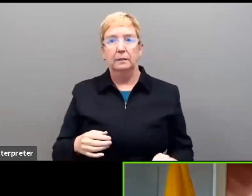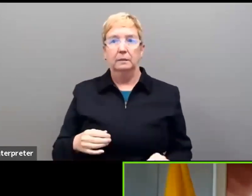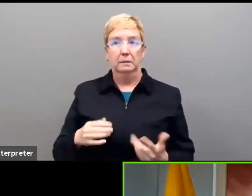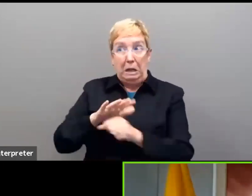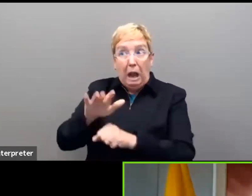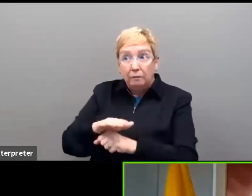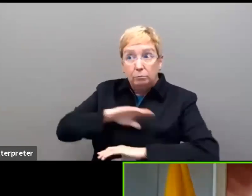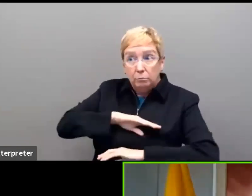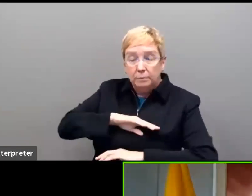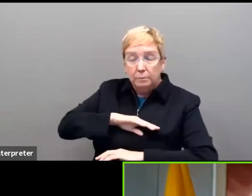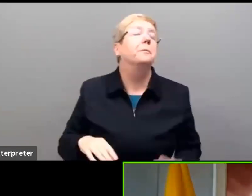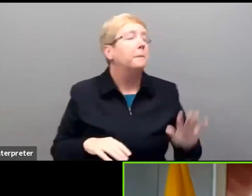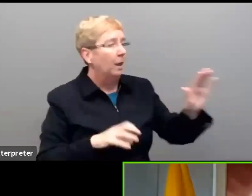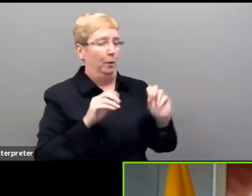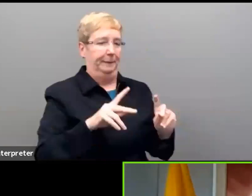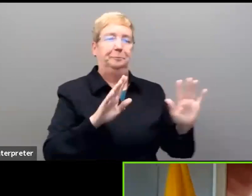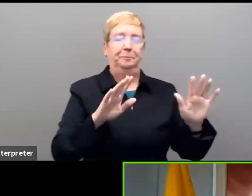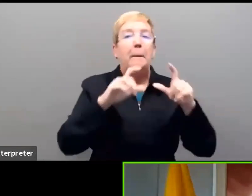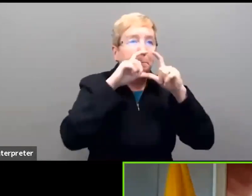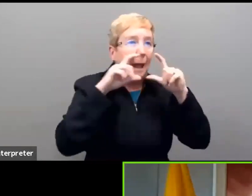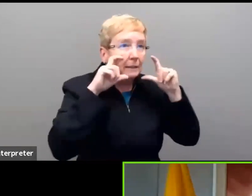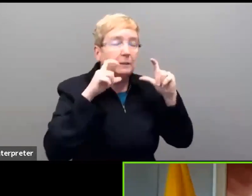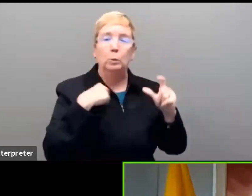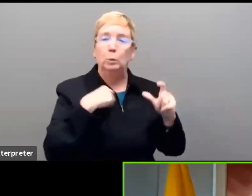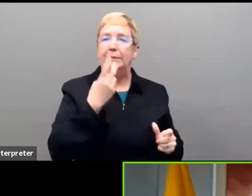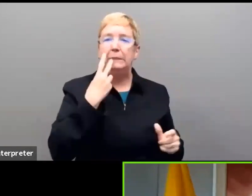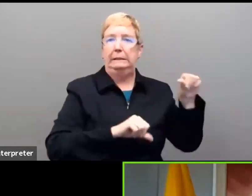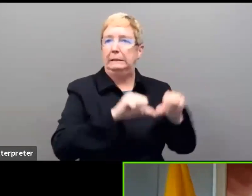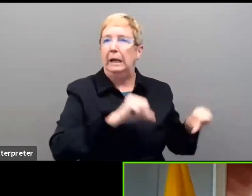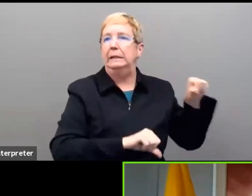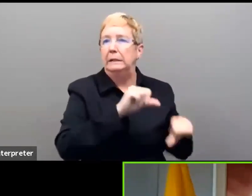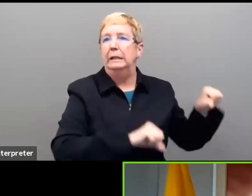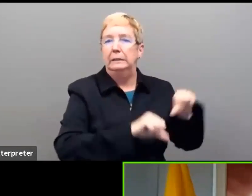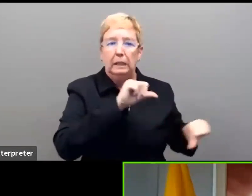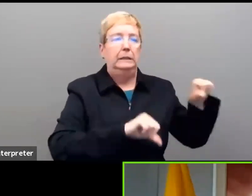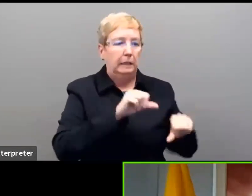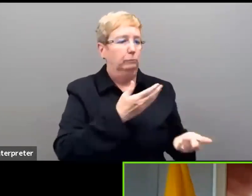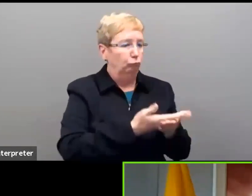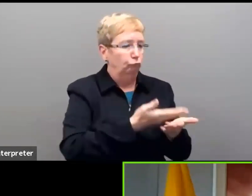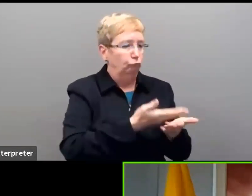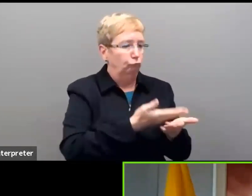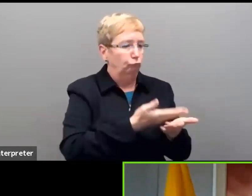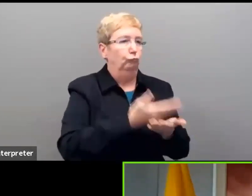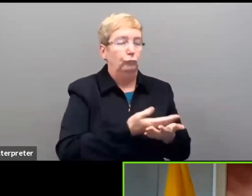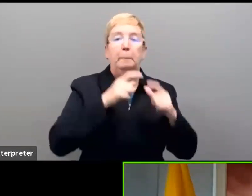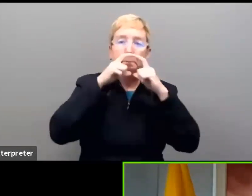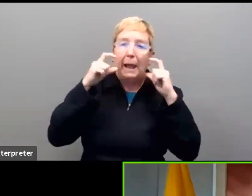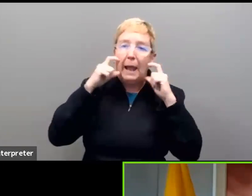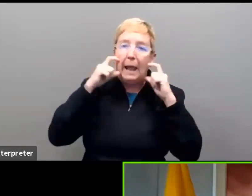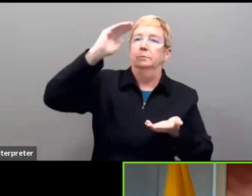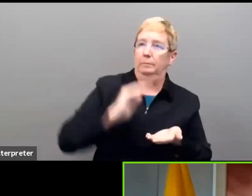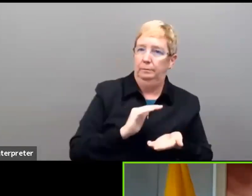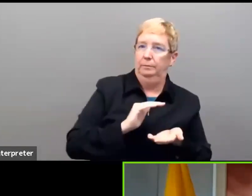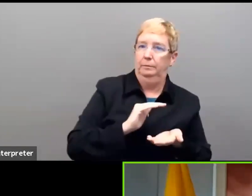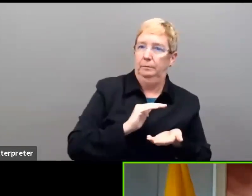les hace sentir cómodos que estas dos medidas de defensa serán suficientes para el siguiente mes o 2 meses? ¿Y cuál es la base de que se